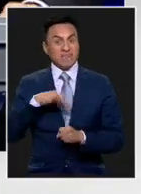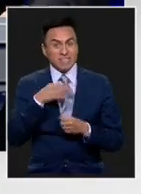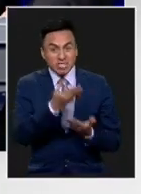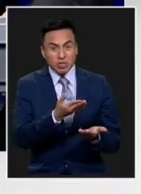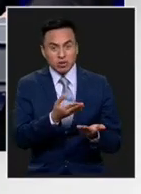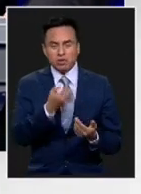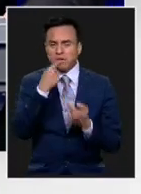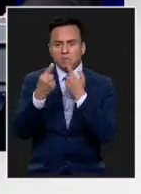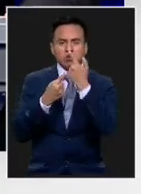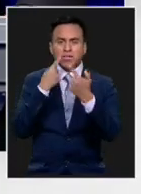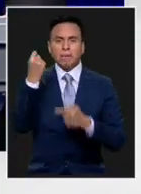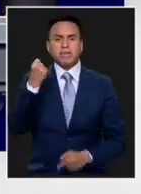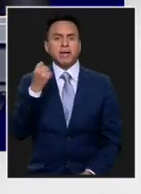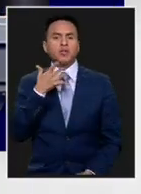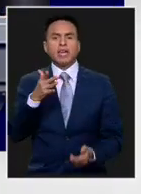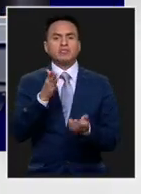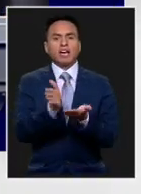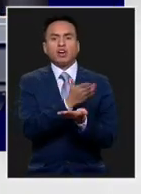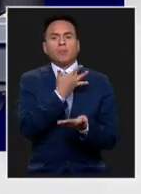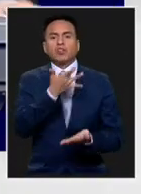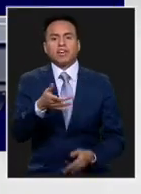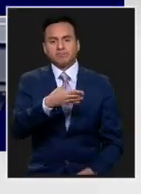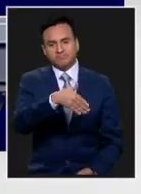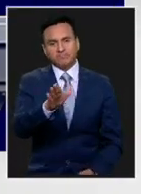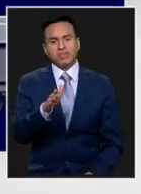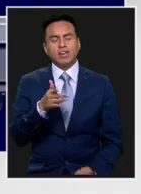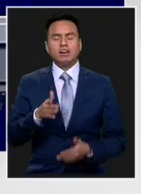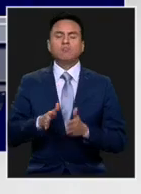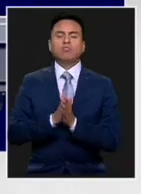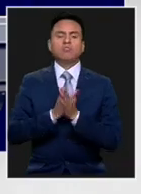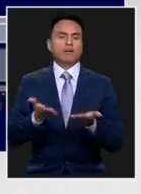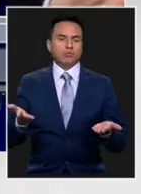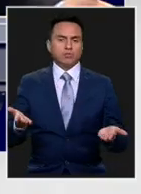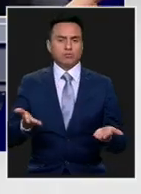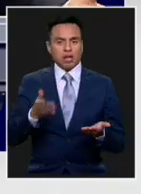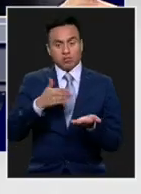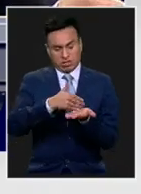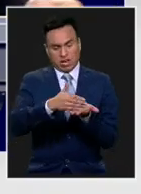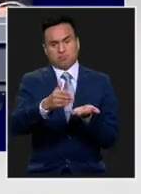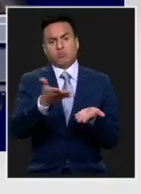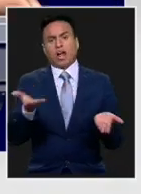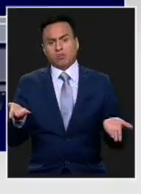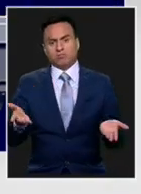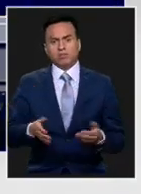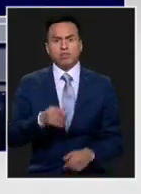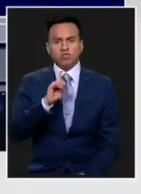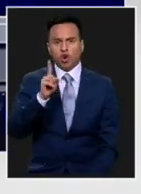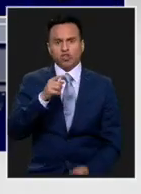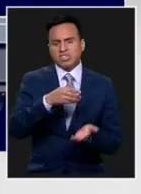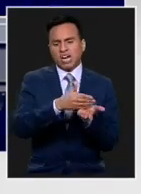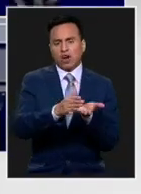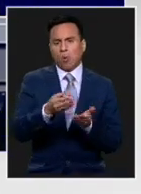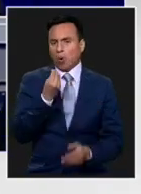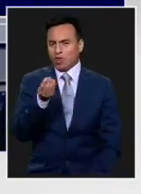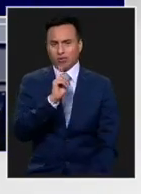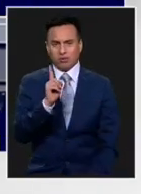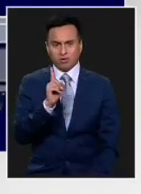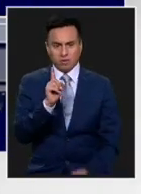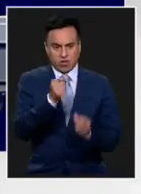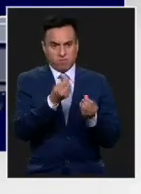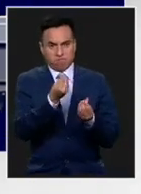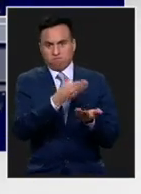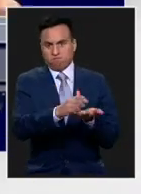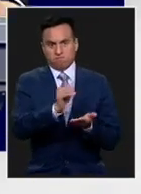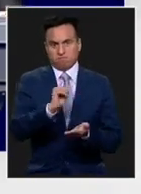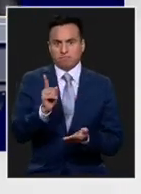Y pregúntele al señor Piñera por qué lo sacaron. Así que, por favor, por algo lo sacaron. Así que no lo sacaron por bueno. A nadie sacan por